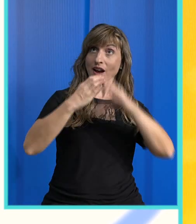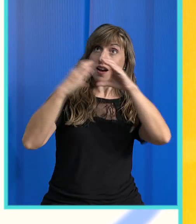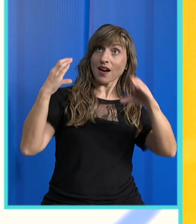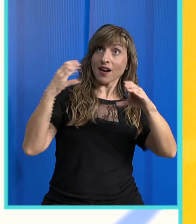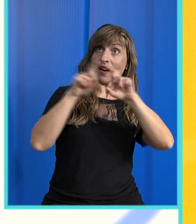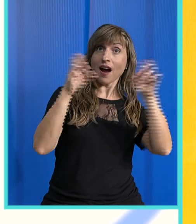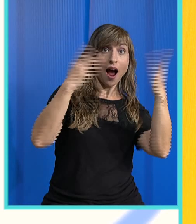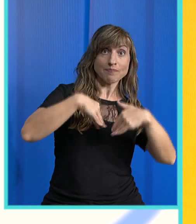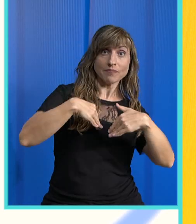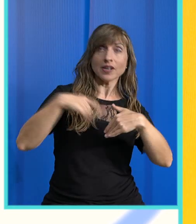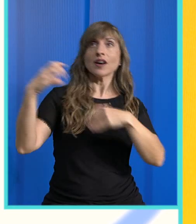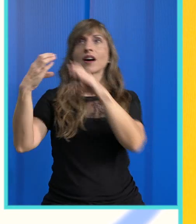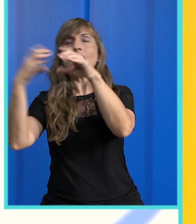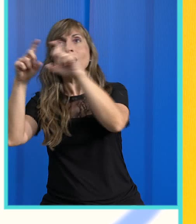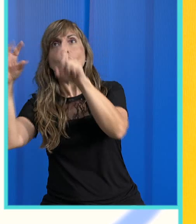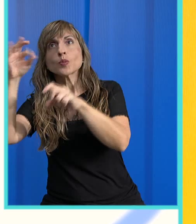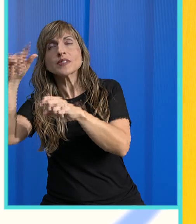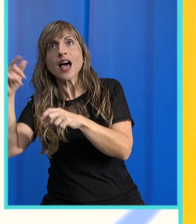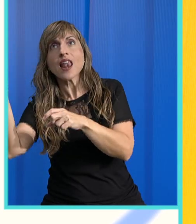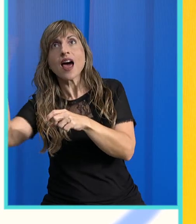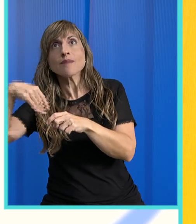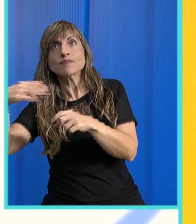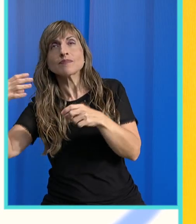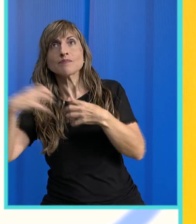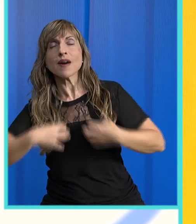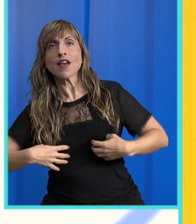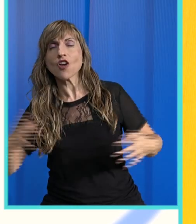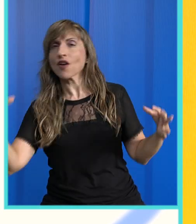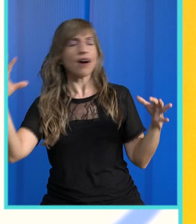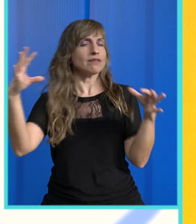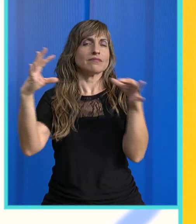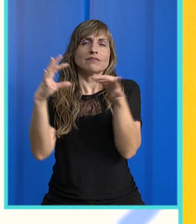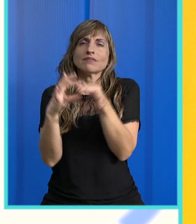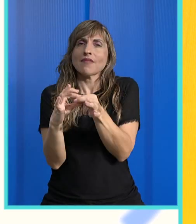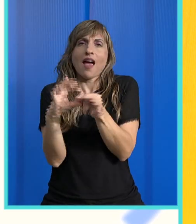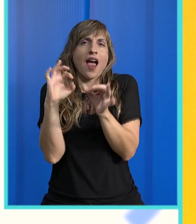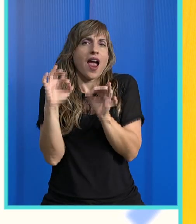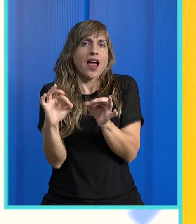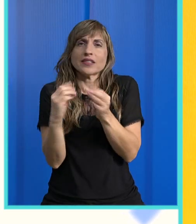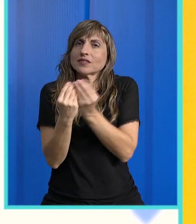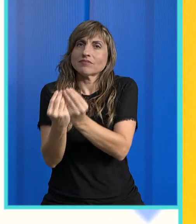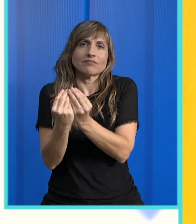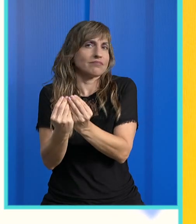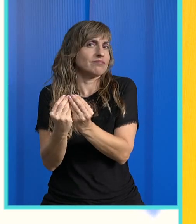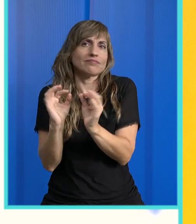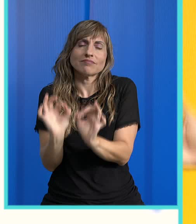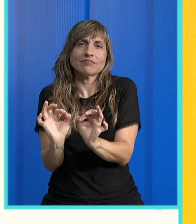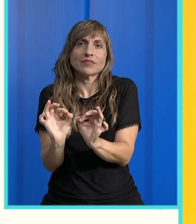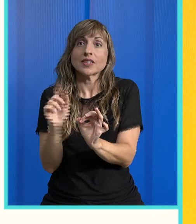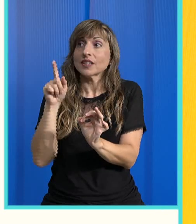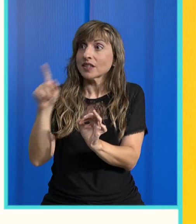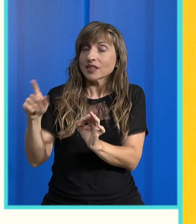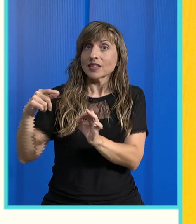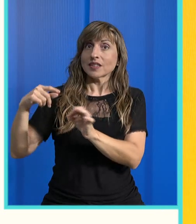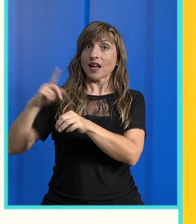probablemente Tuxal no se entendería tampoco sin Badalona. Habéis superado a lo largo